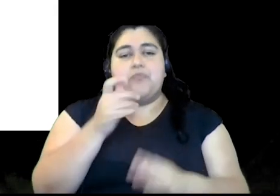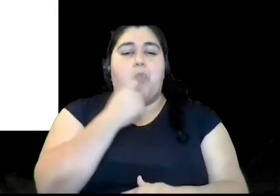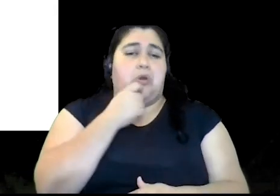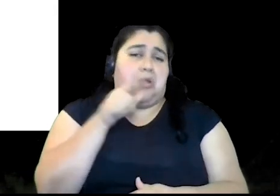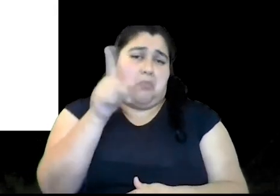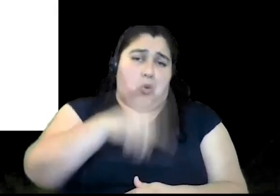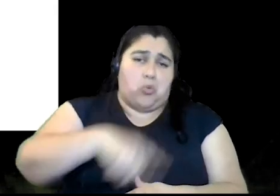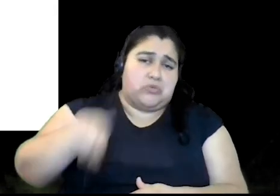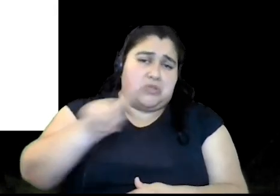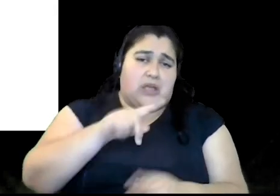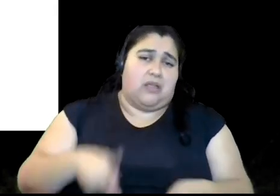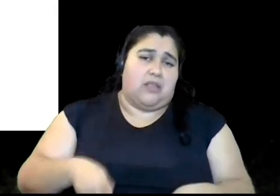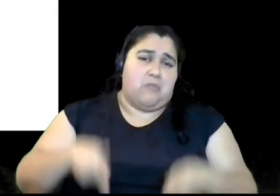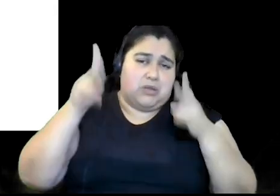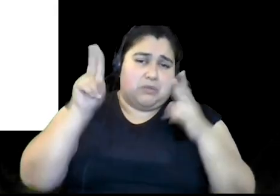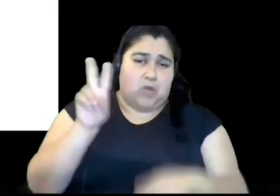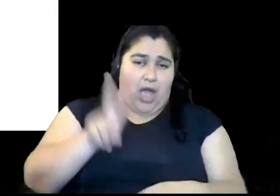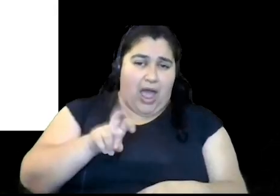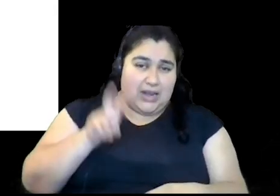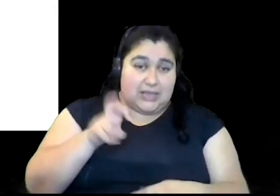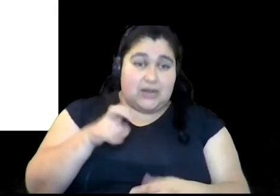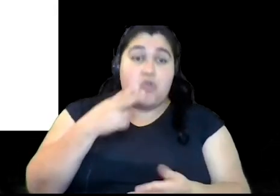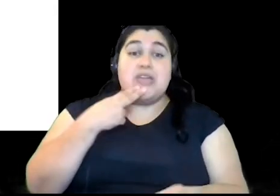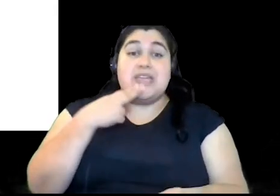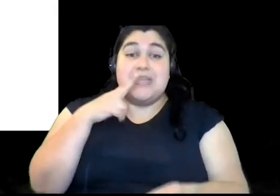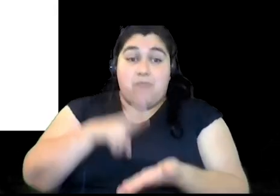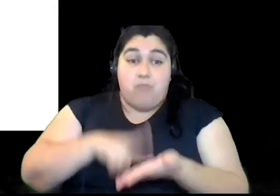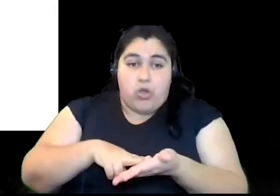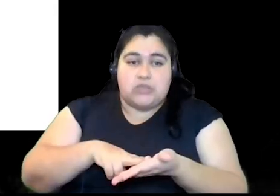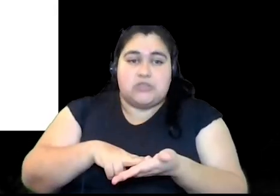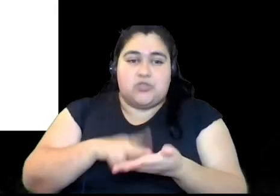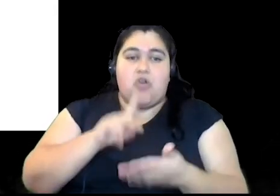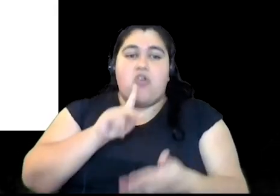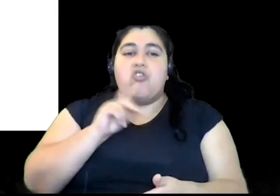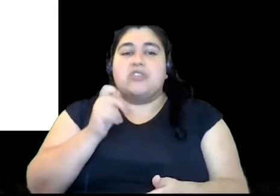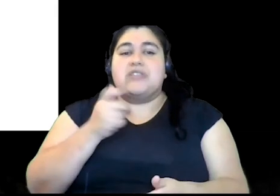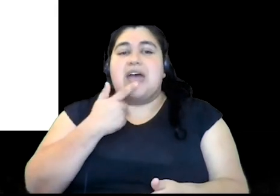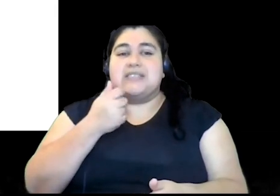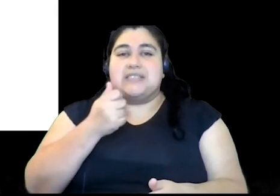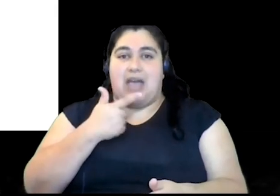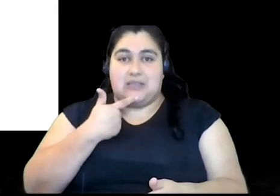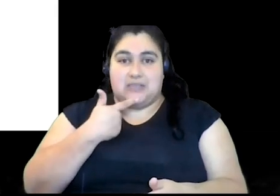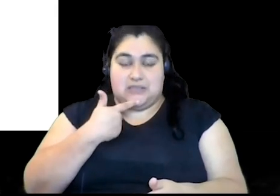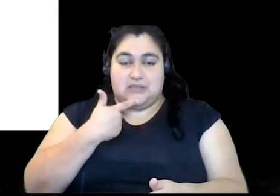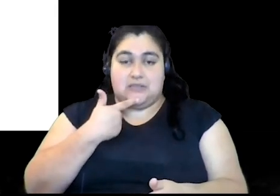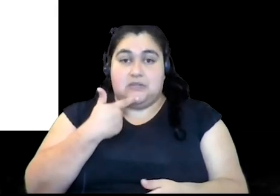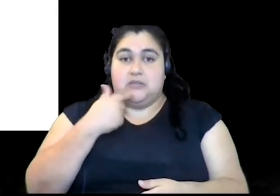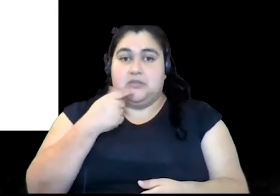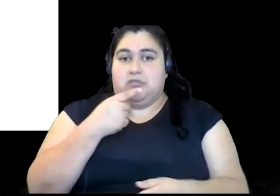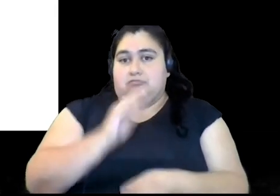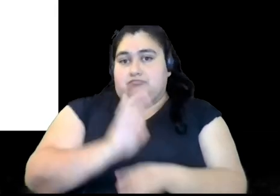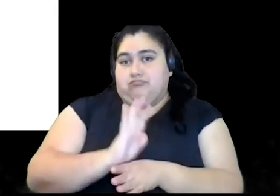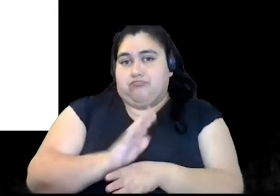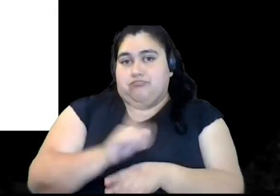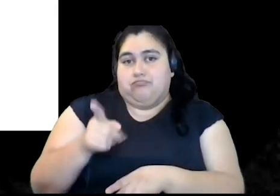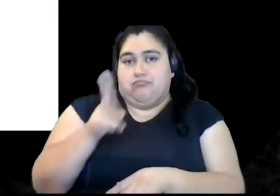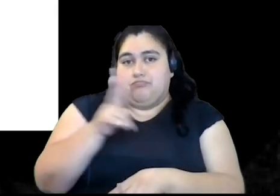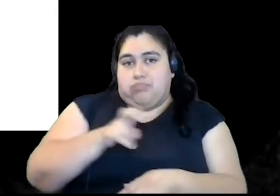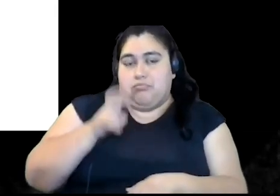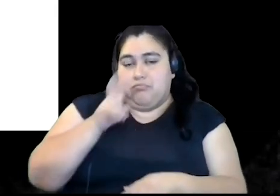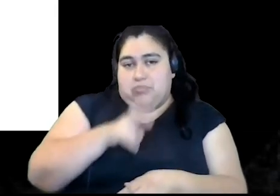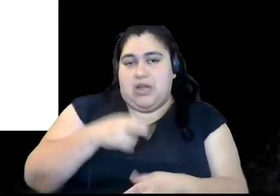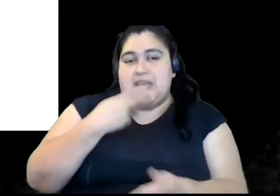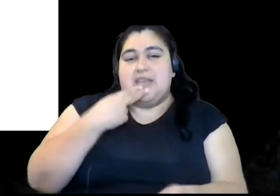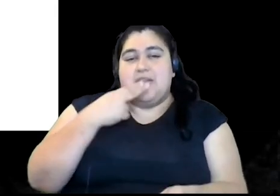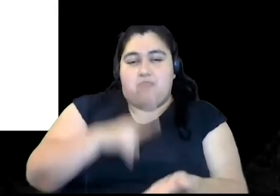un departamento y el impuesto o tasa lo sigue abonando el locador. Este podría computar